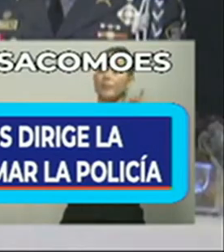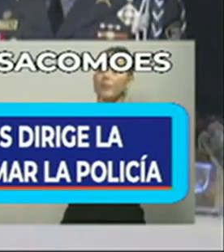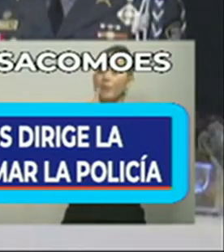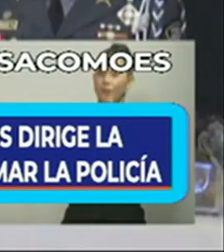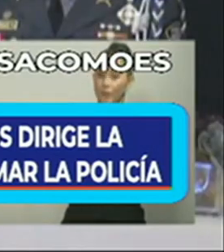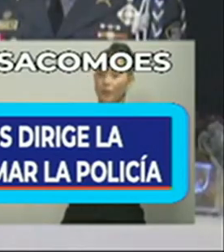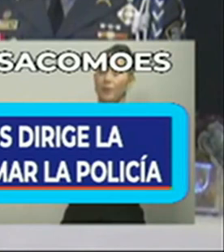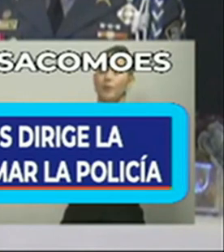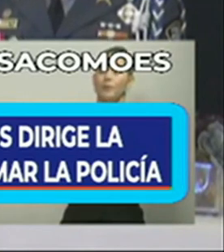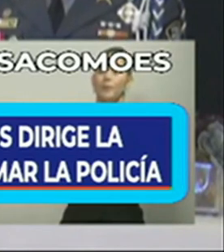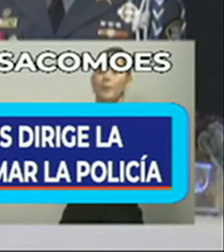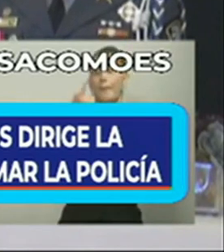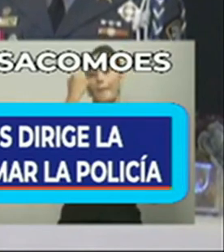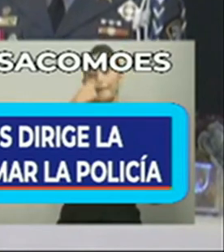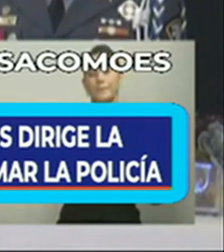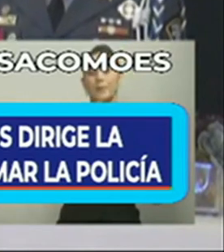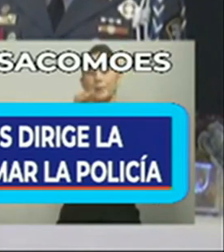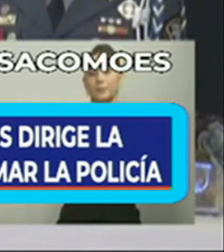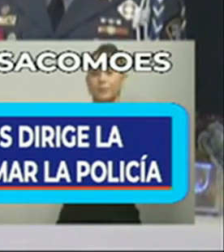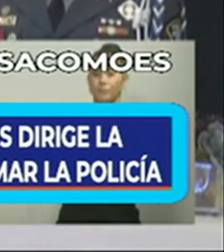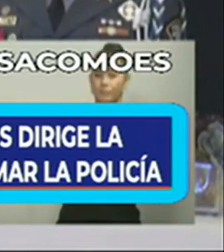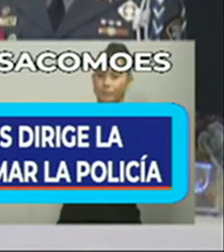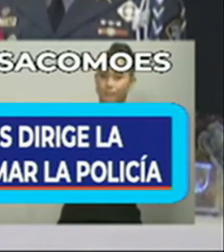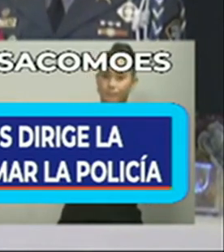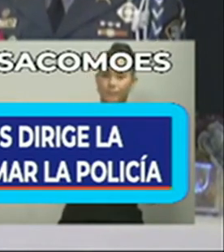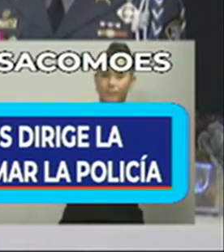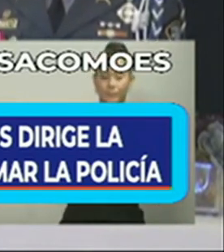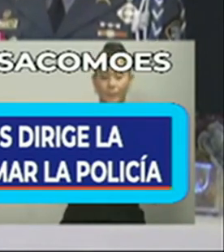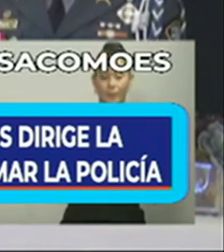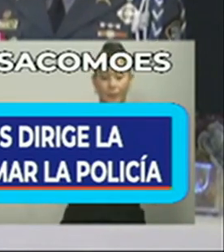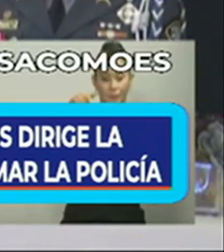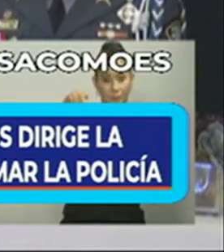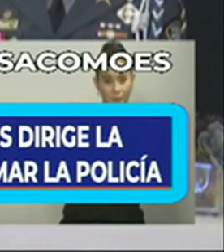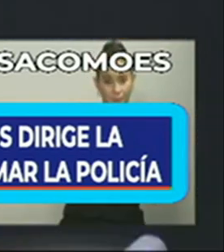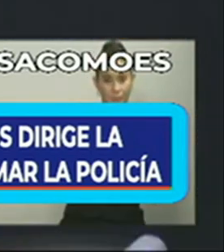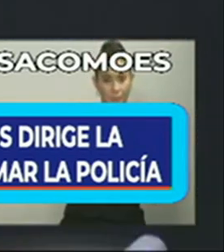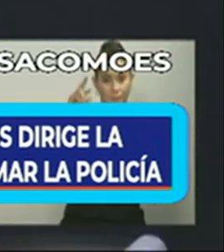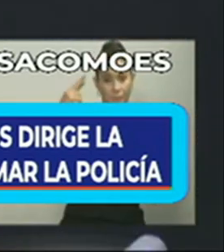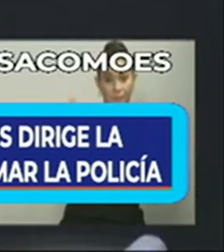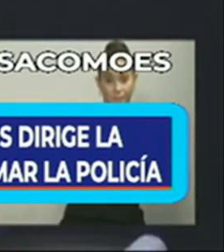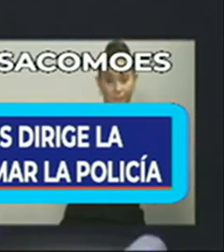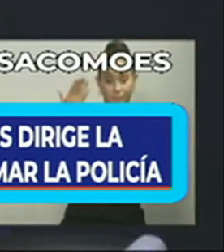internacional, para que nos asistiera en esta gran responsabilidad.